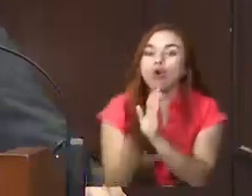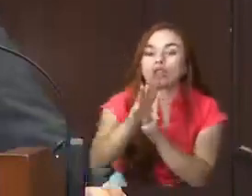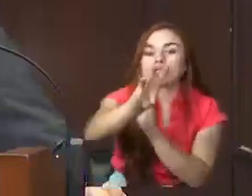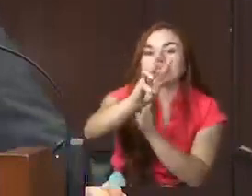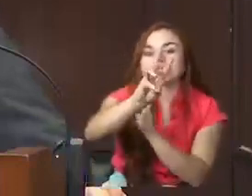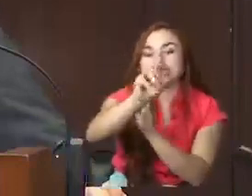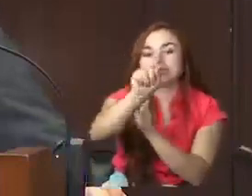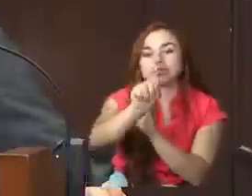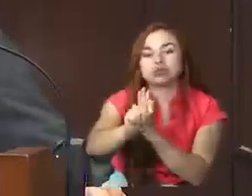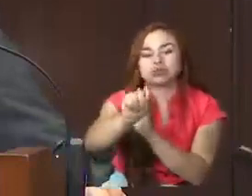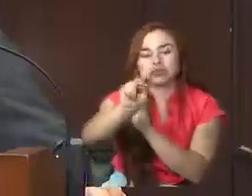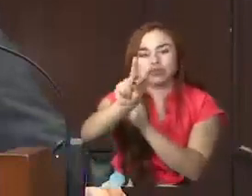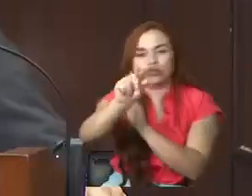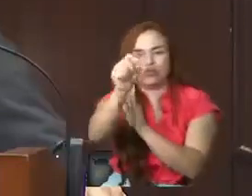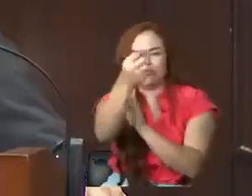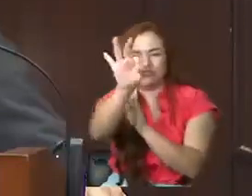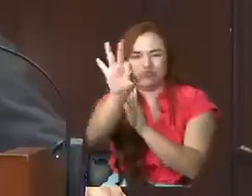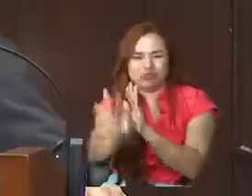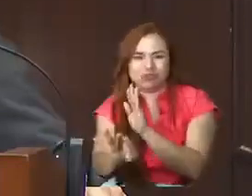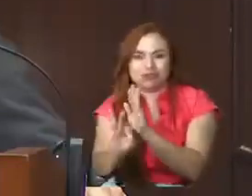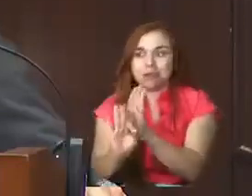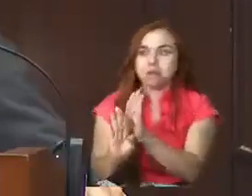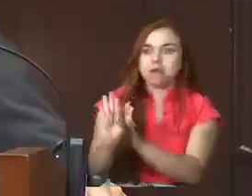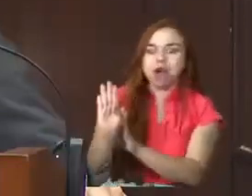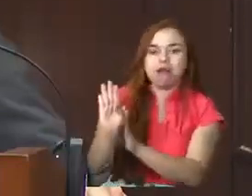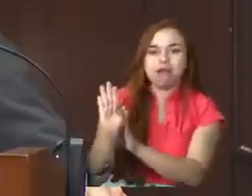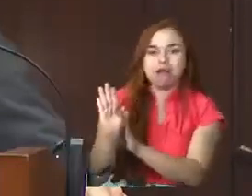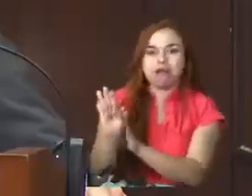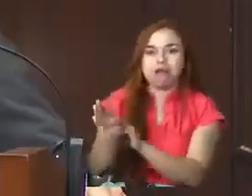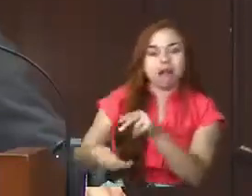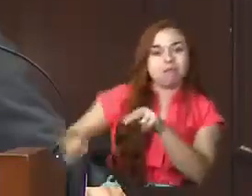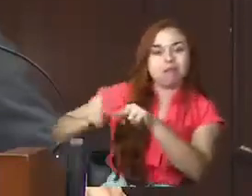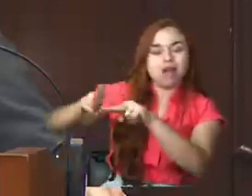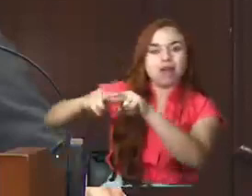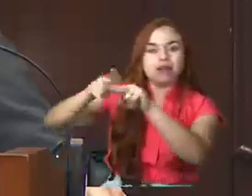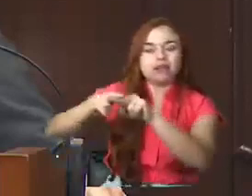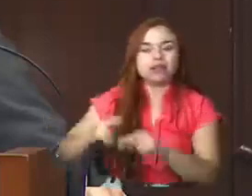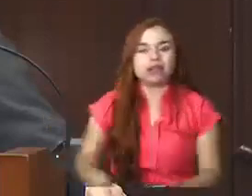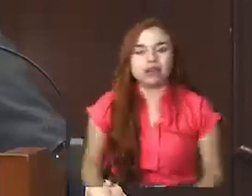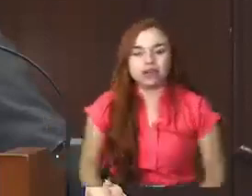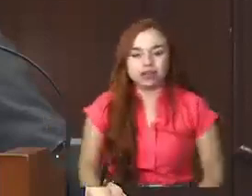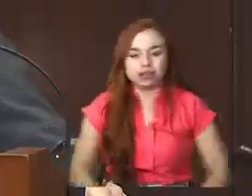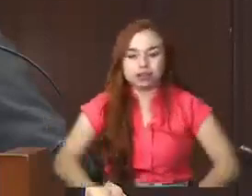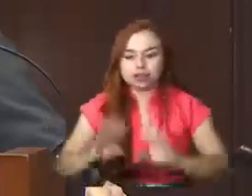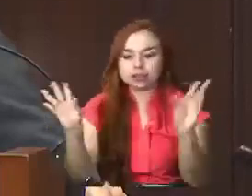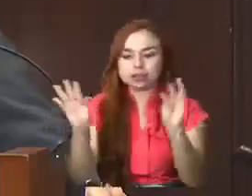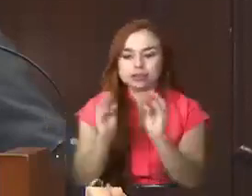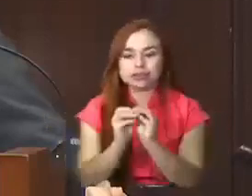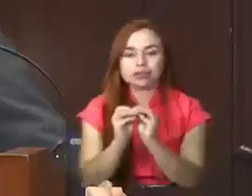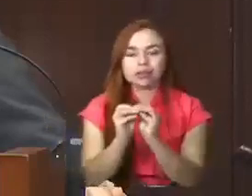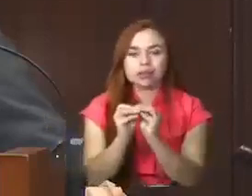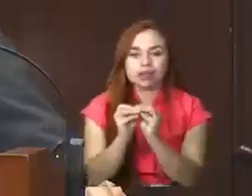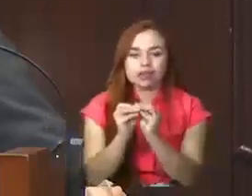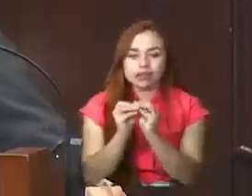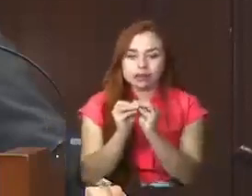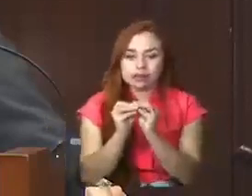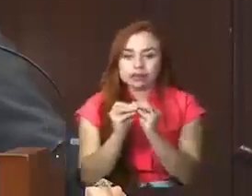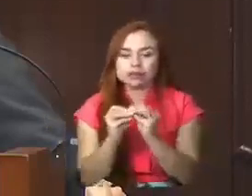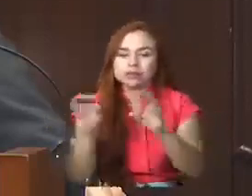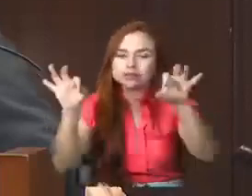6.2%. Por otra parte, estos analistas sostienen que este año será muy complejo en